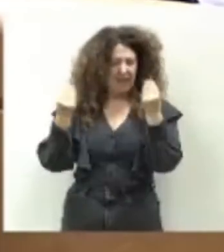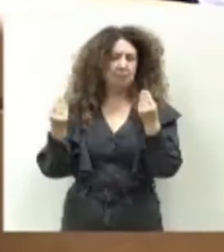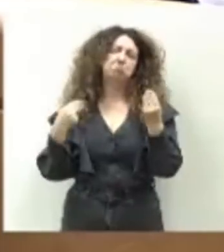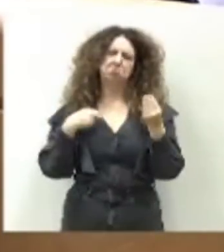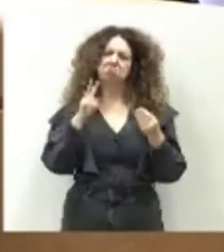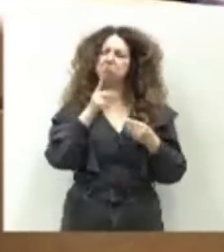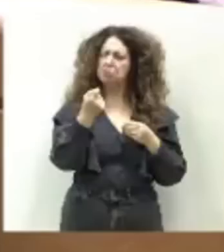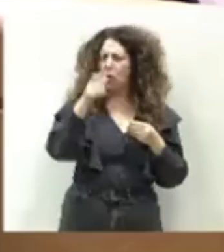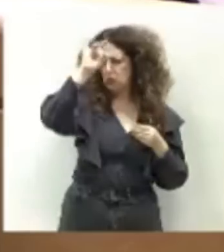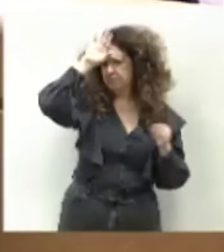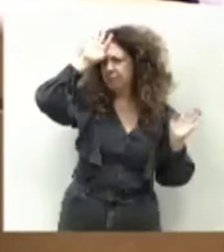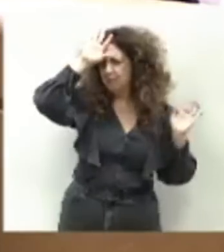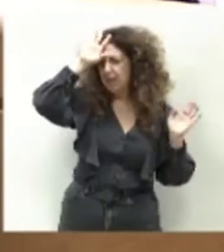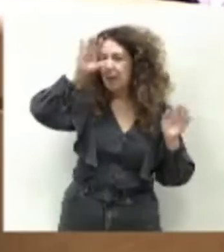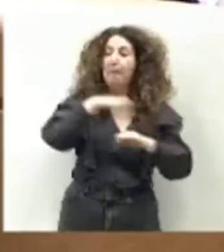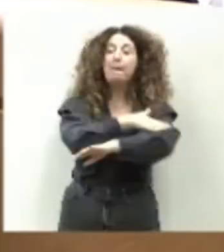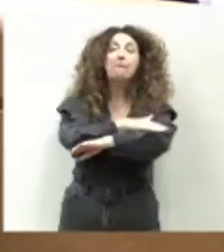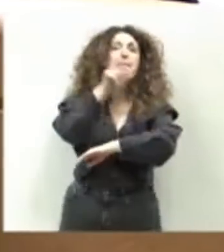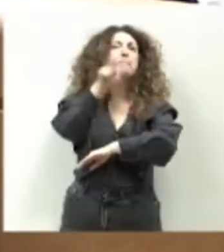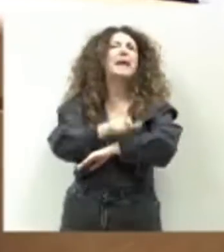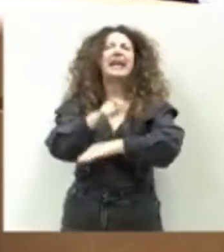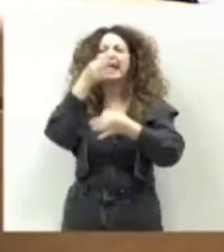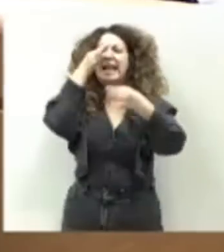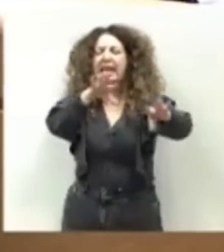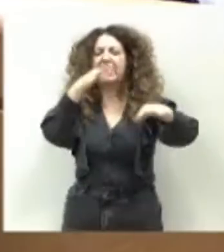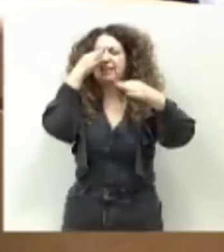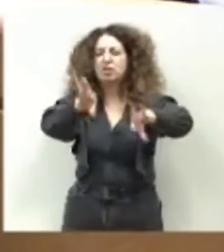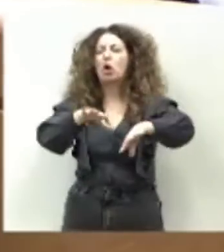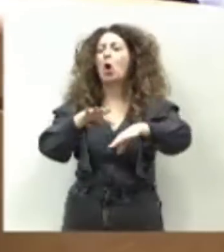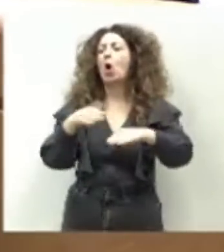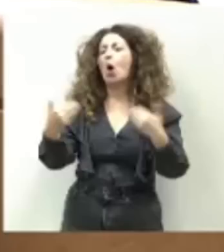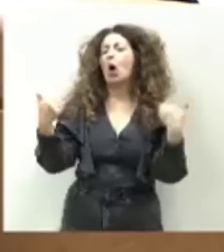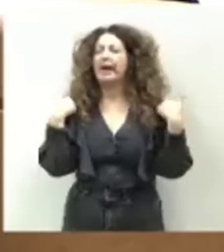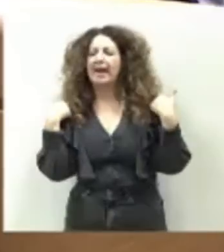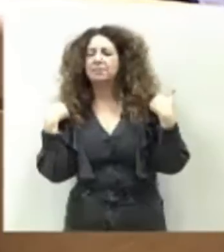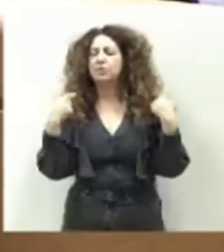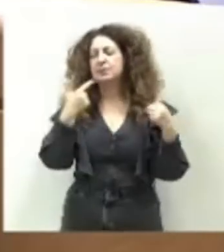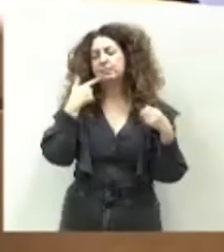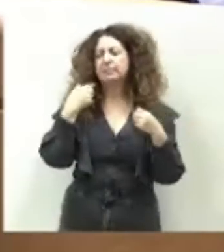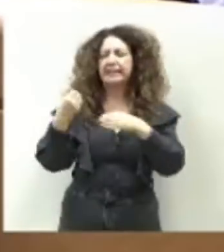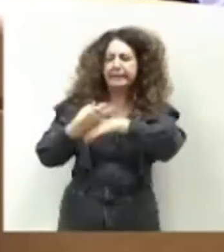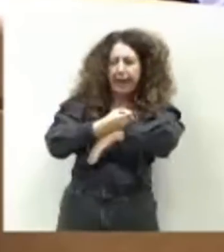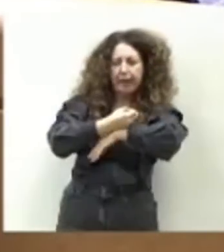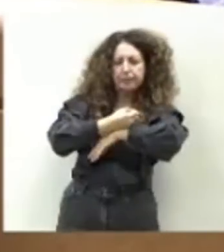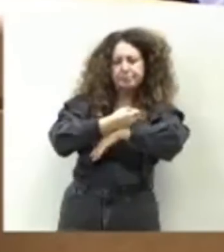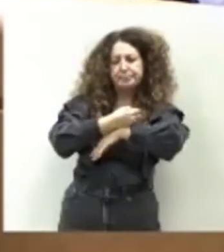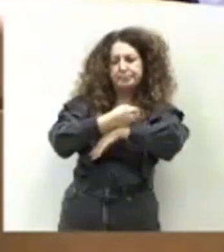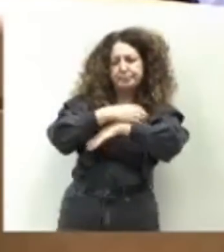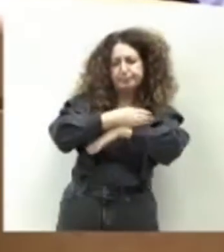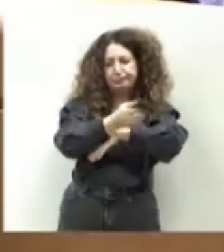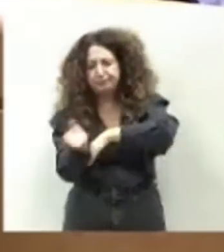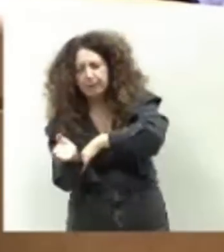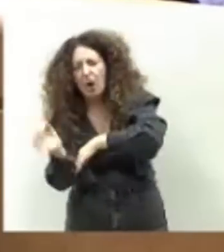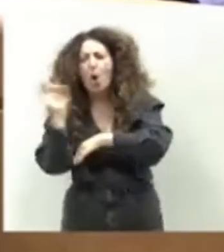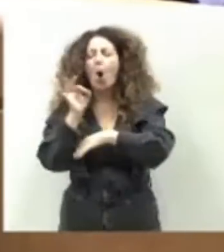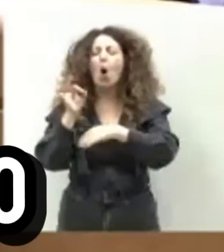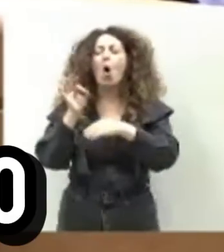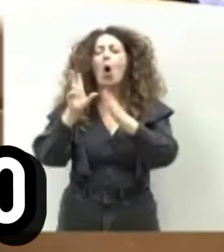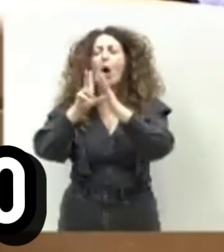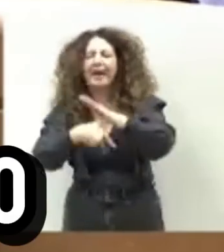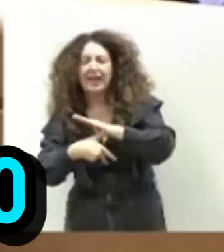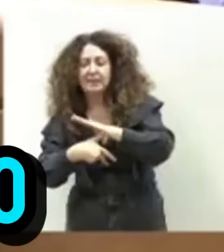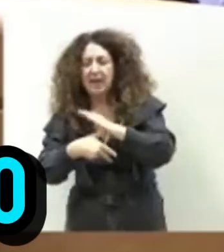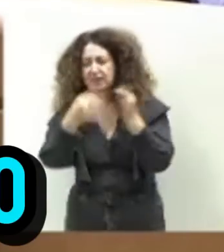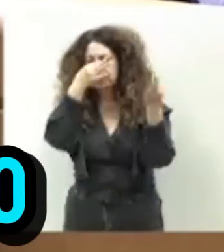sorprendente que solo sea el ministro el responsable cuando hay un descarrilamiento o cuando hay un problema de retraso en un tren. ¿No entienden que